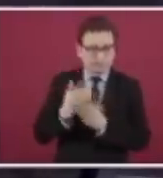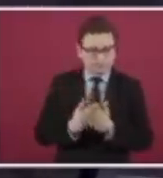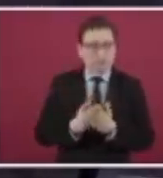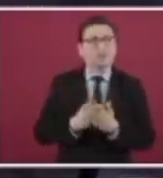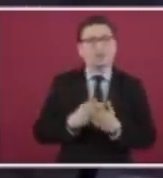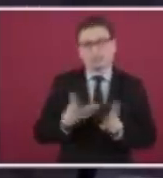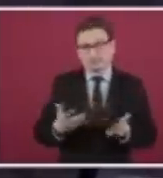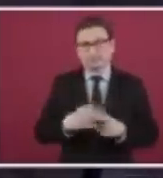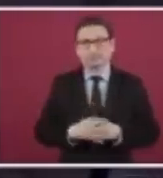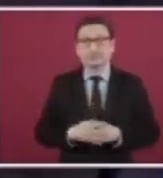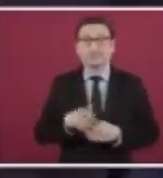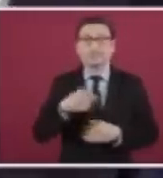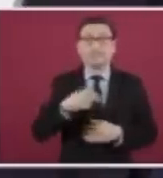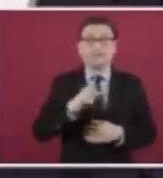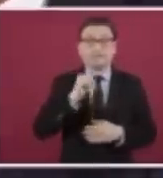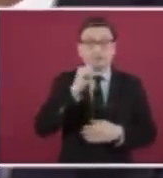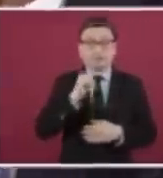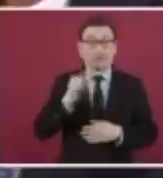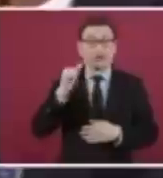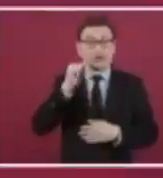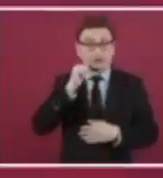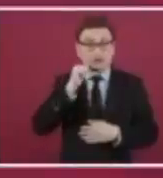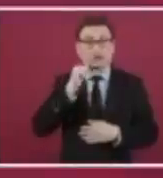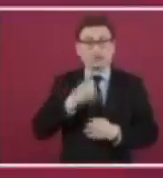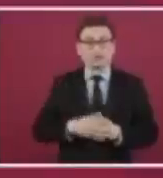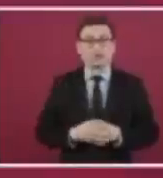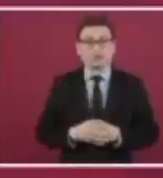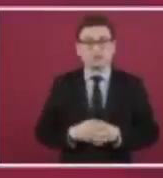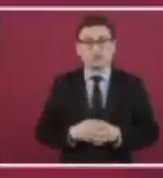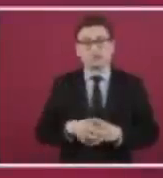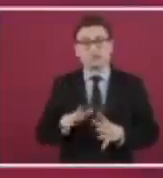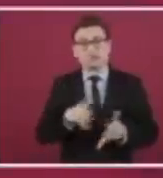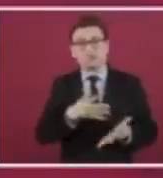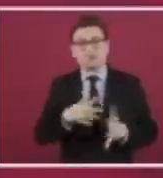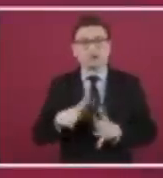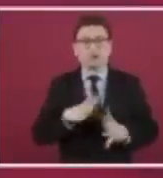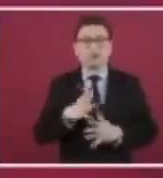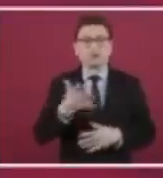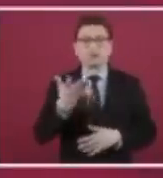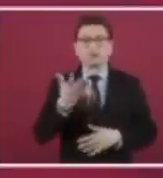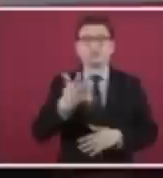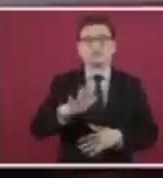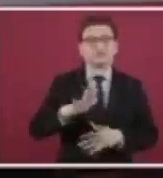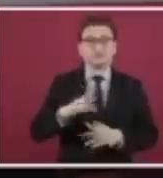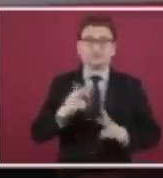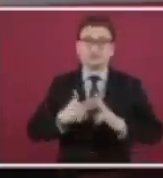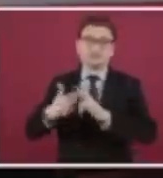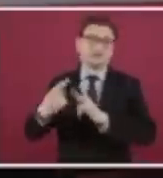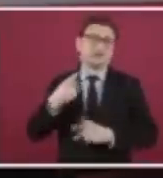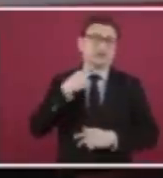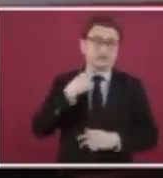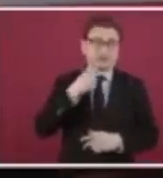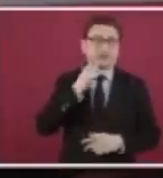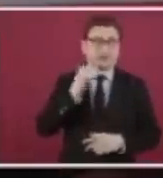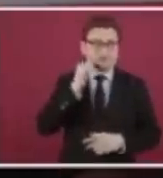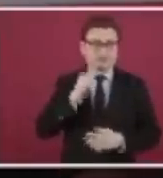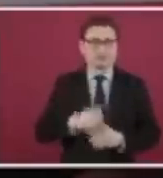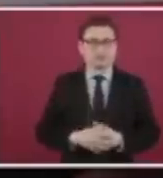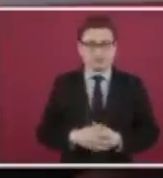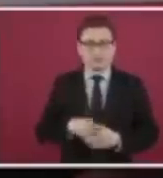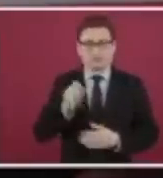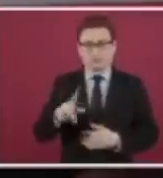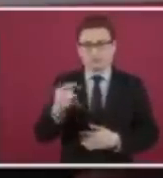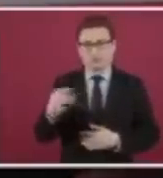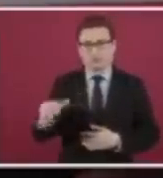ayer hubieron alrededor de 10 homicidios, ayer, en